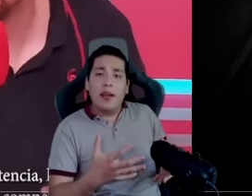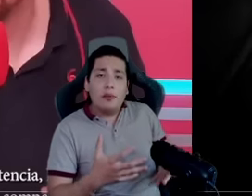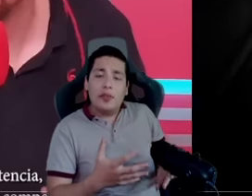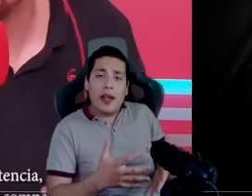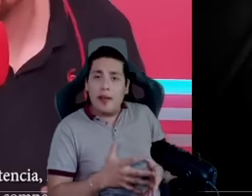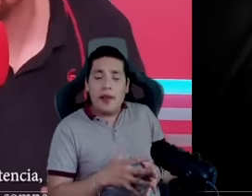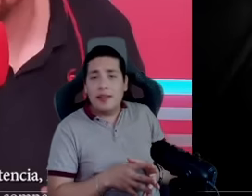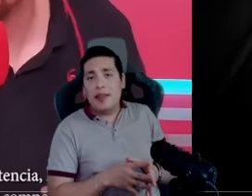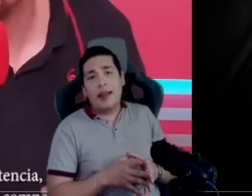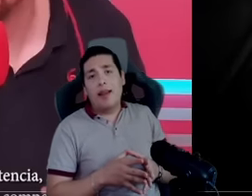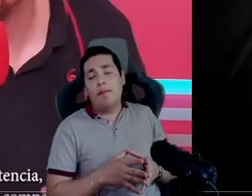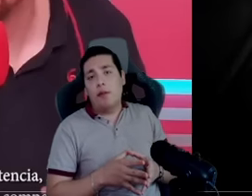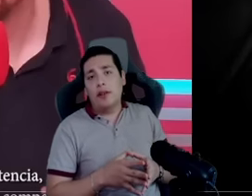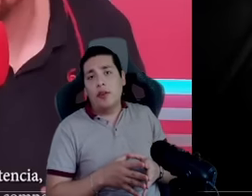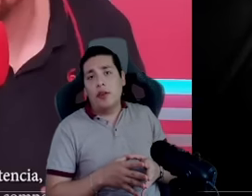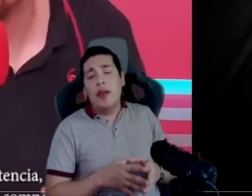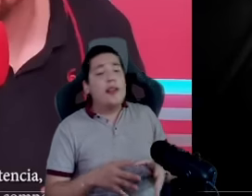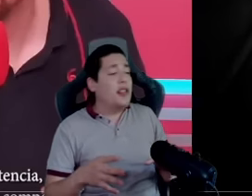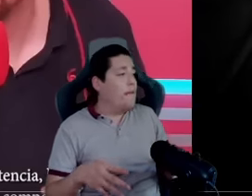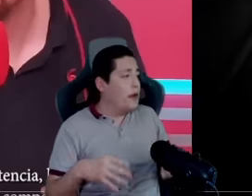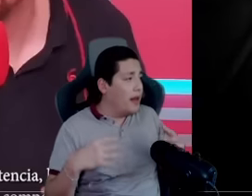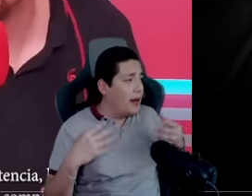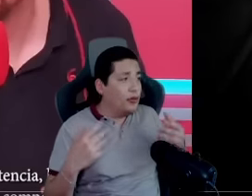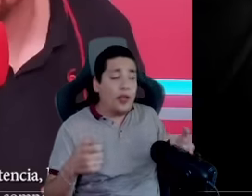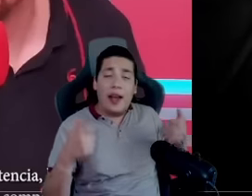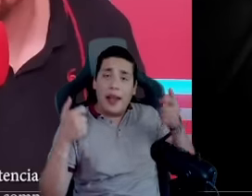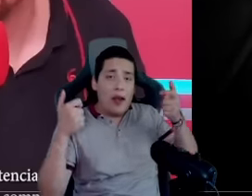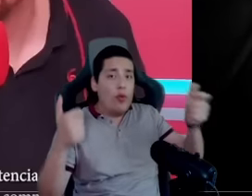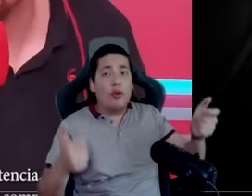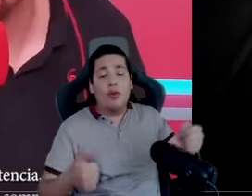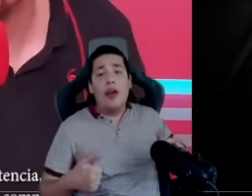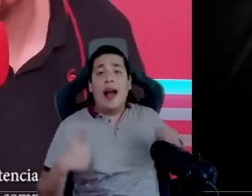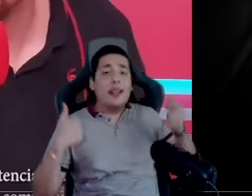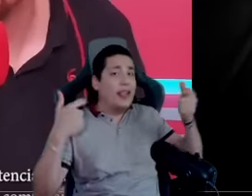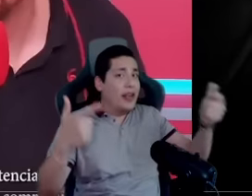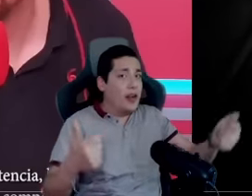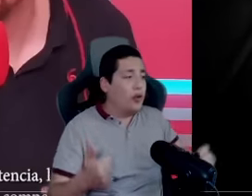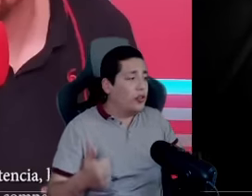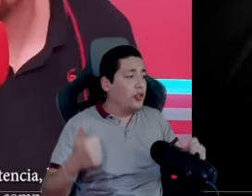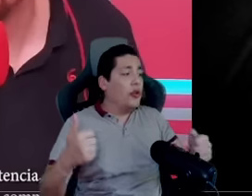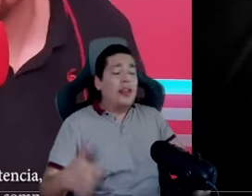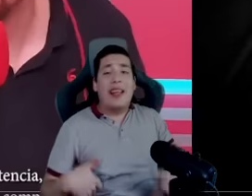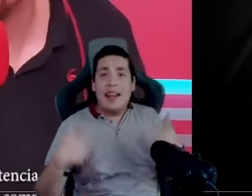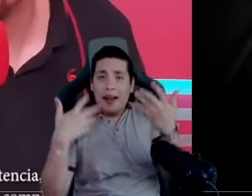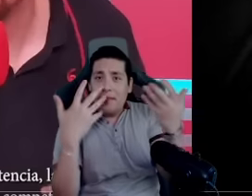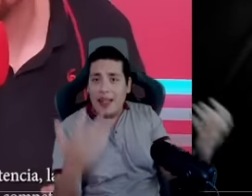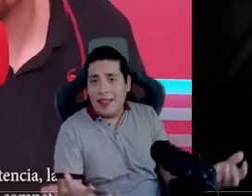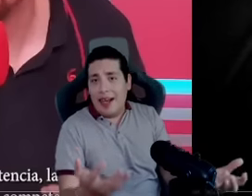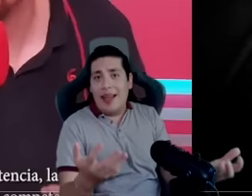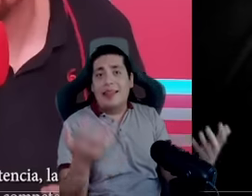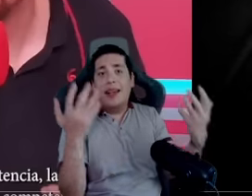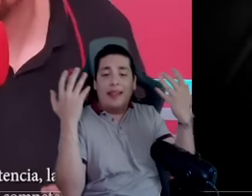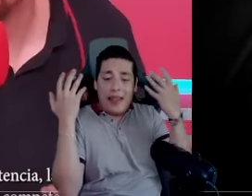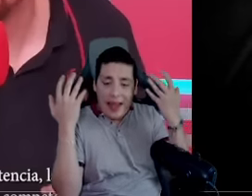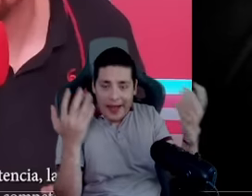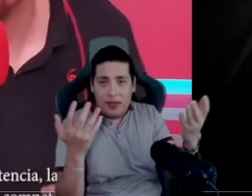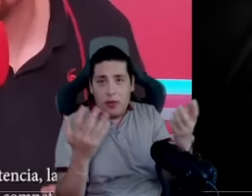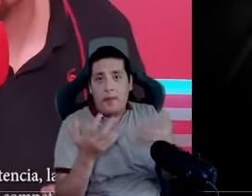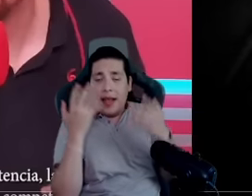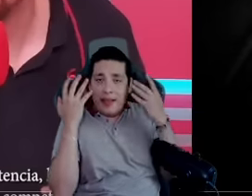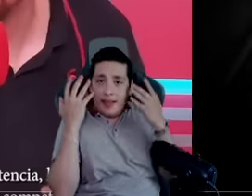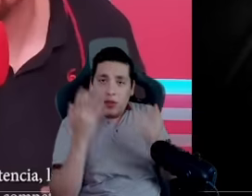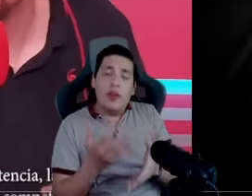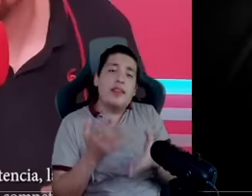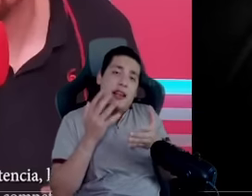Nunca van a buscar el bienestar de la población siempre van a buscar el lucro hacer negocio tener más ganancias y